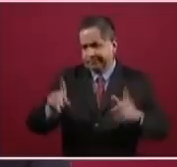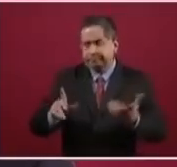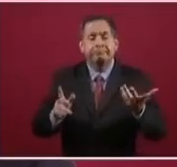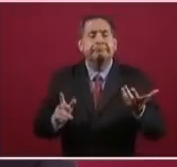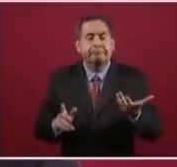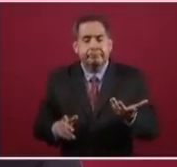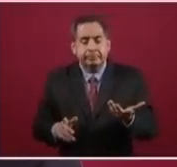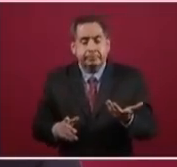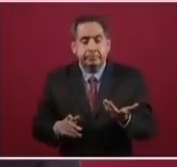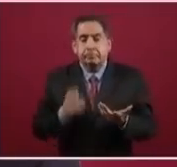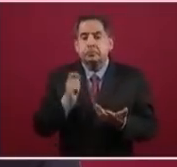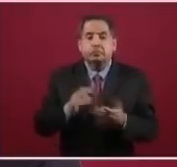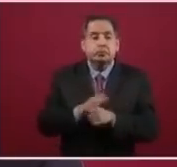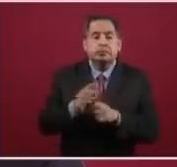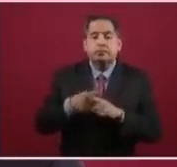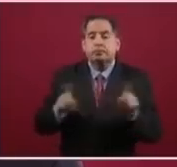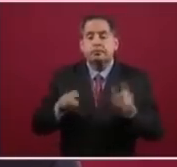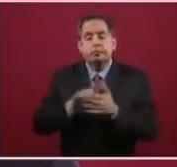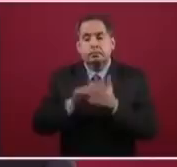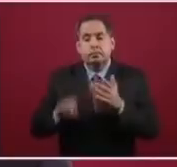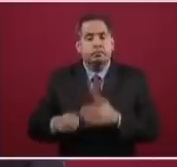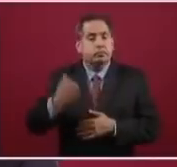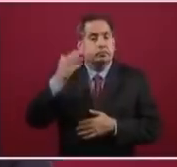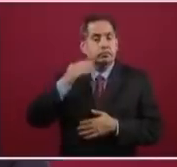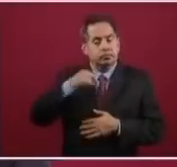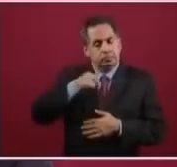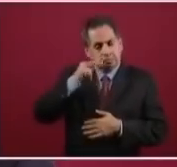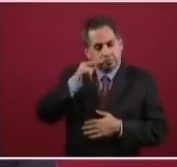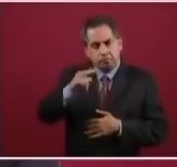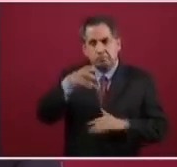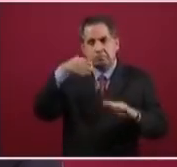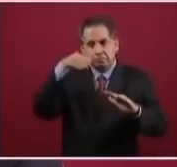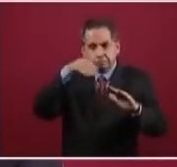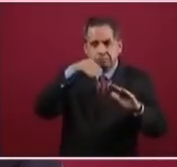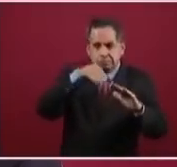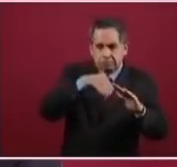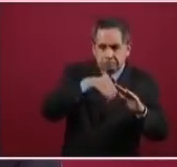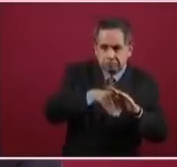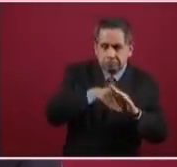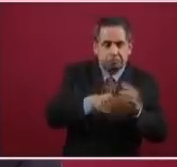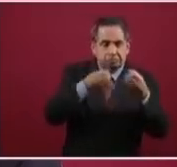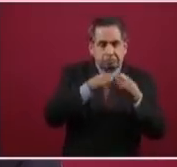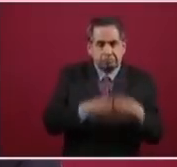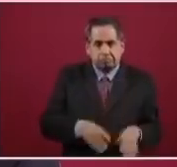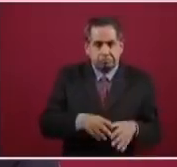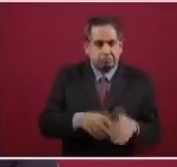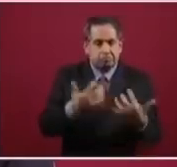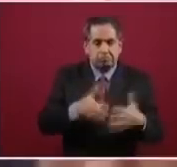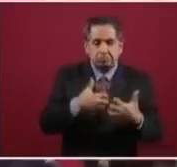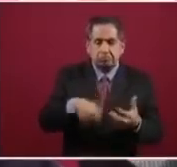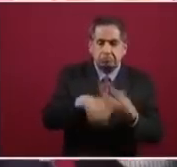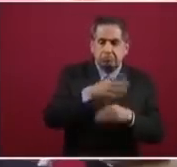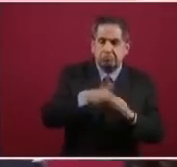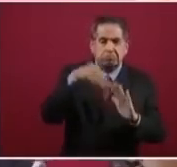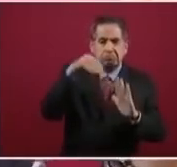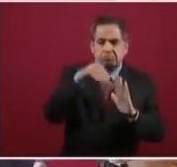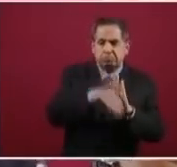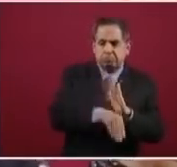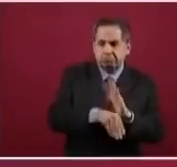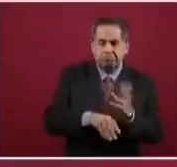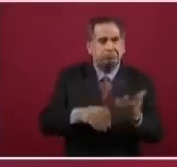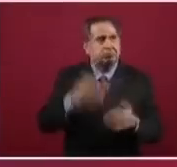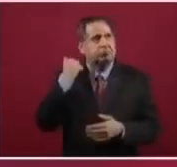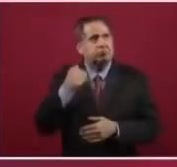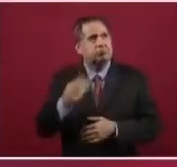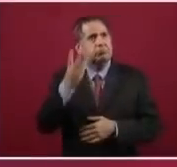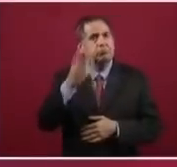lo que ya fue distinto por ejemplo es veníamos viendo una caída de la plataforma de producción altísima que tuvimos una